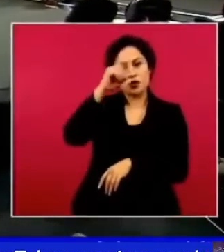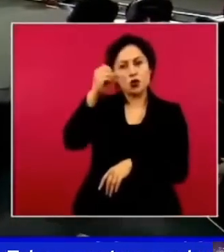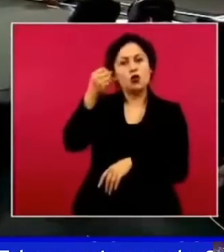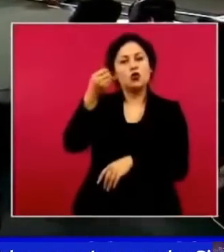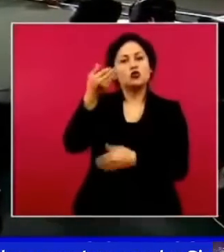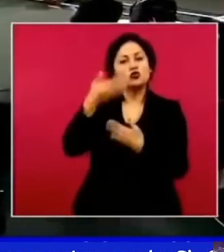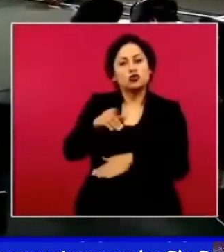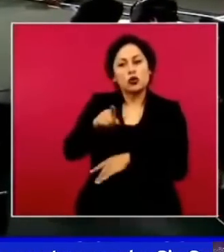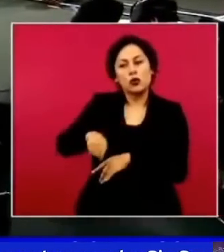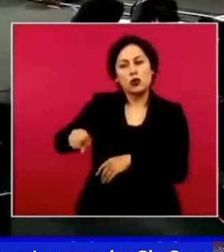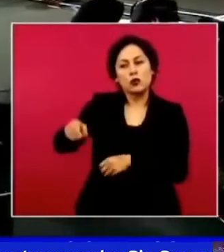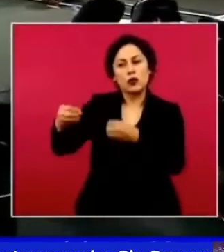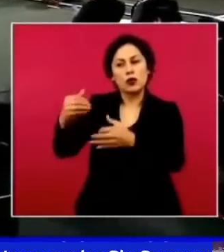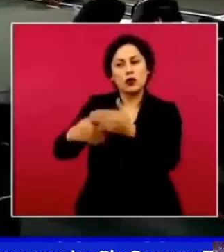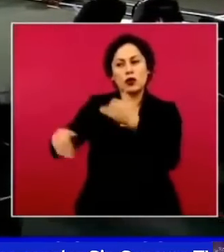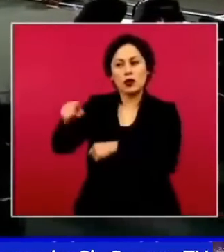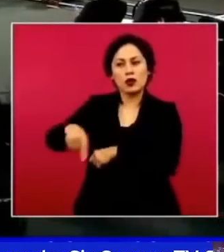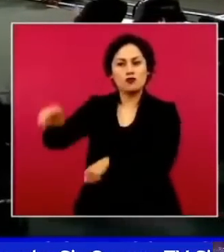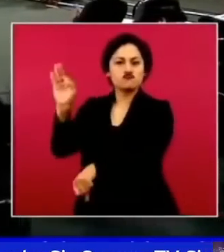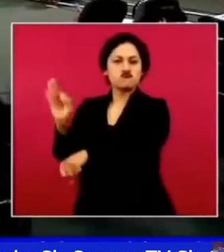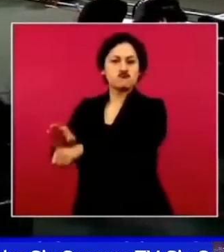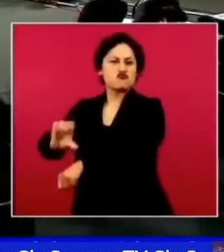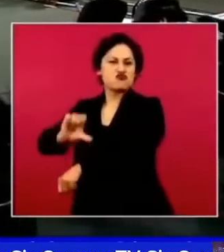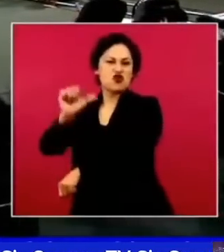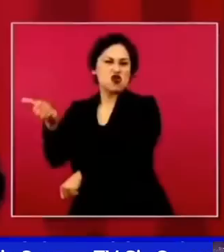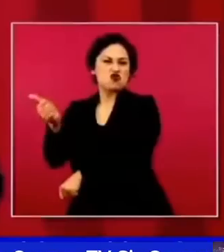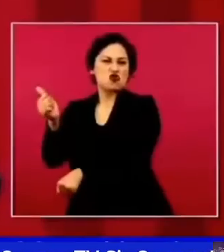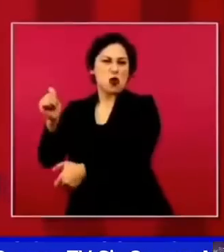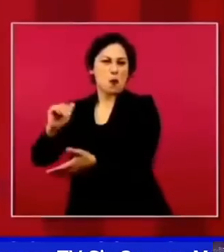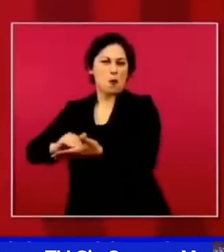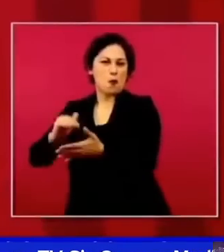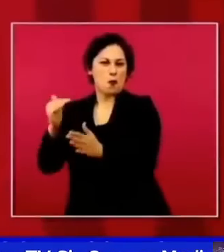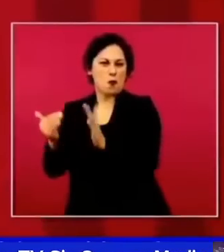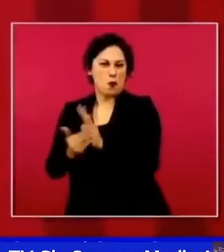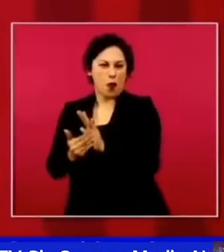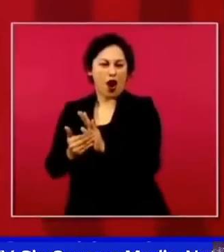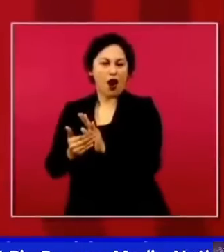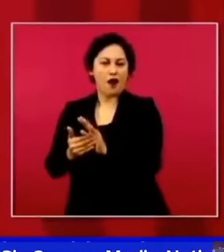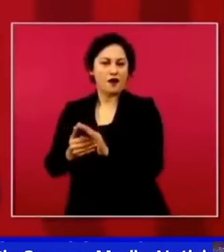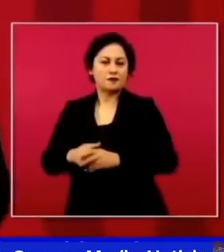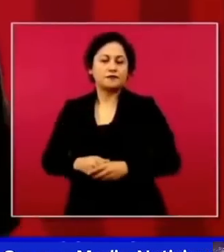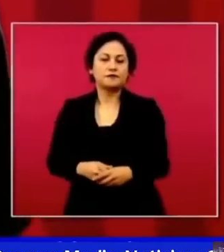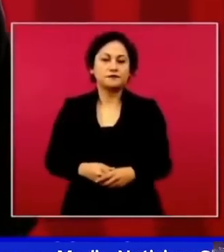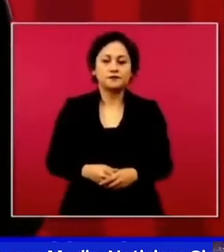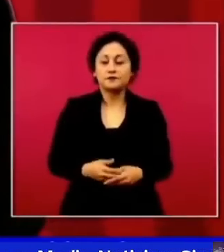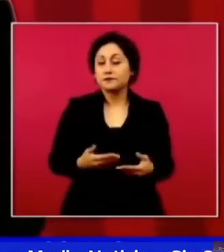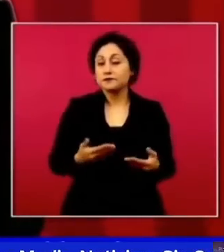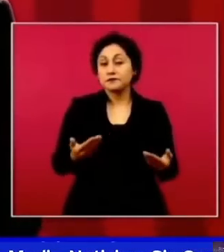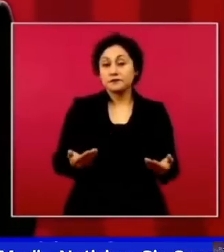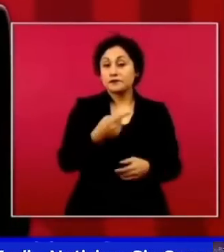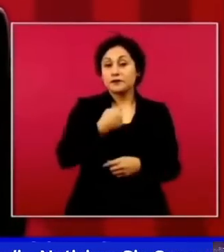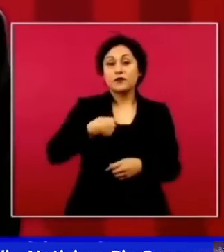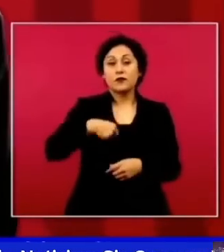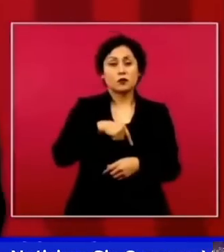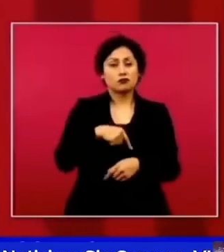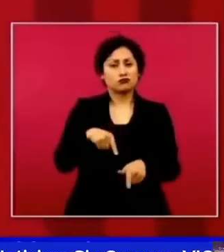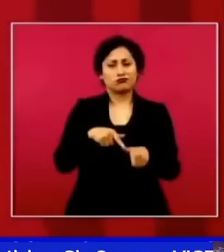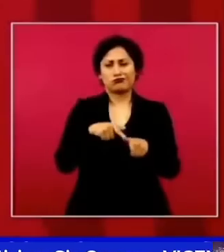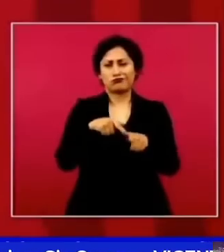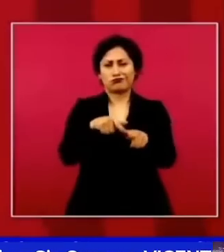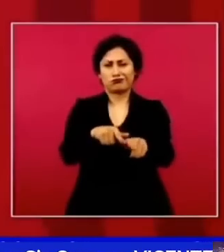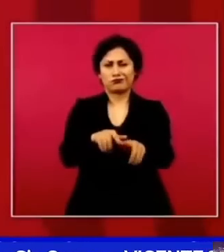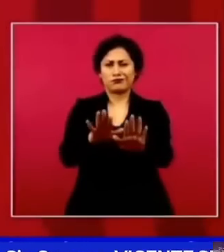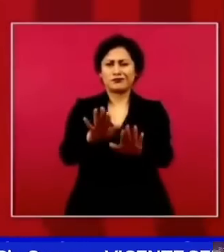a delincuentes de cuello blanco, presidente? Pues vamos a seguir con lo mismo, pero no es